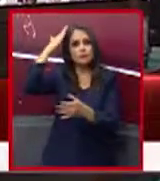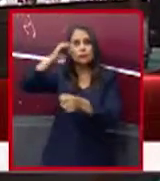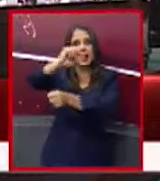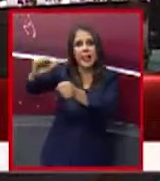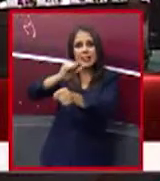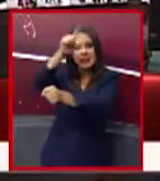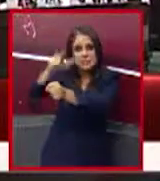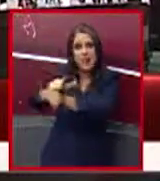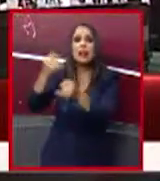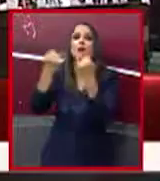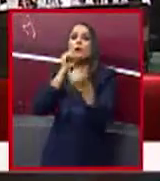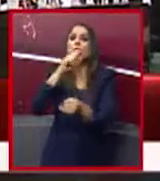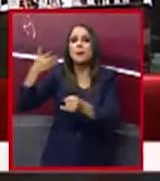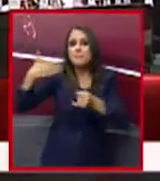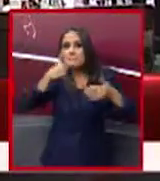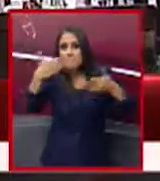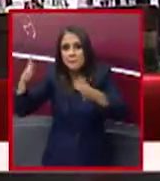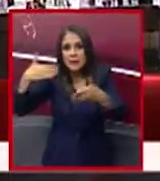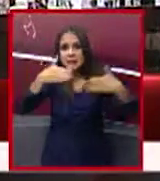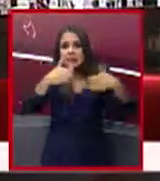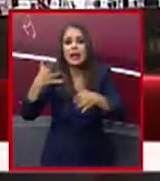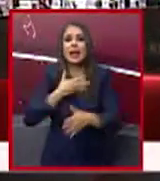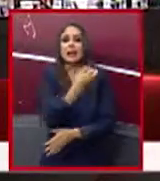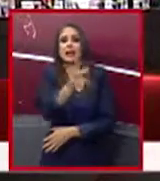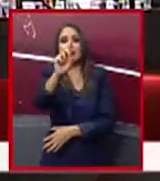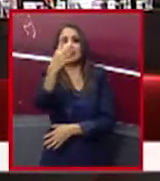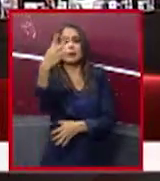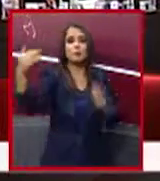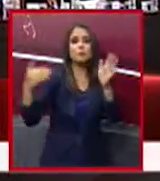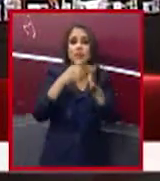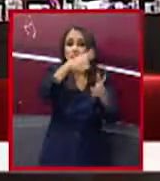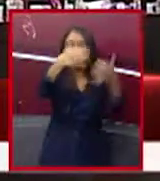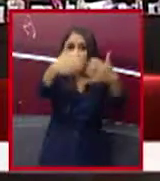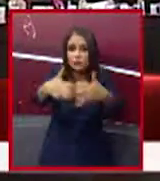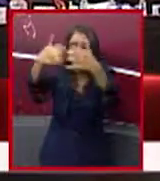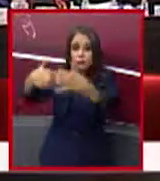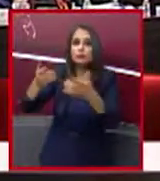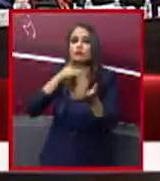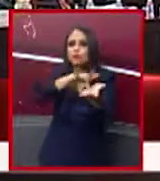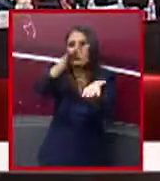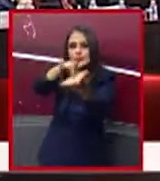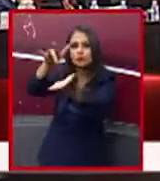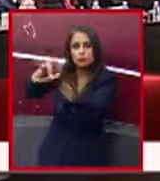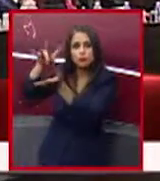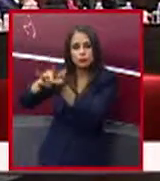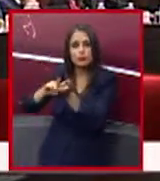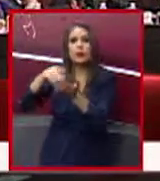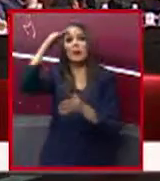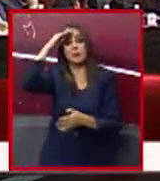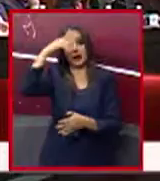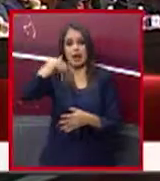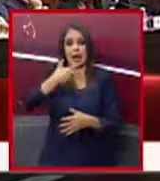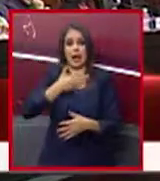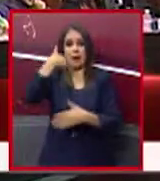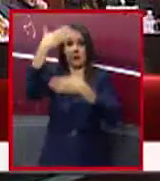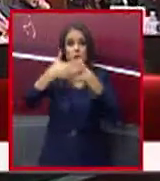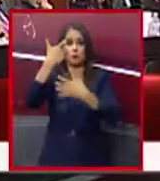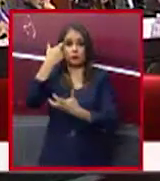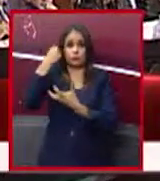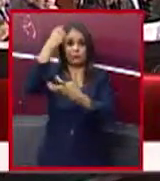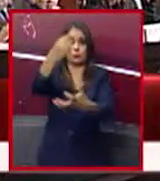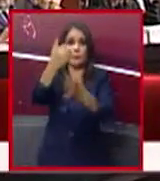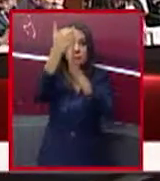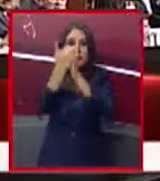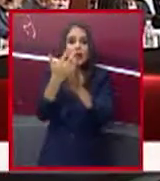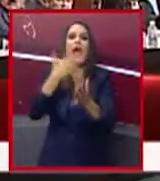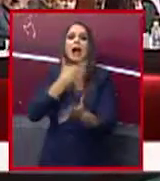a 32,000 productores. El secretario dijo que el Ejecutivo Federal no escatimó en recursos para los jóvenes productores, a quienes se apoyará